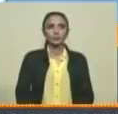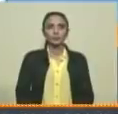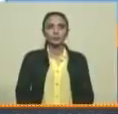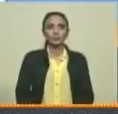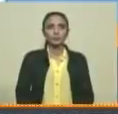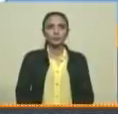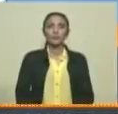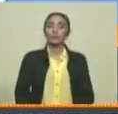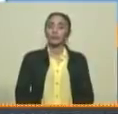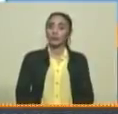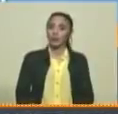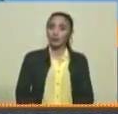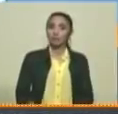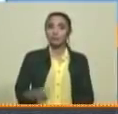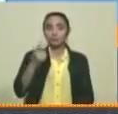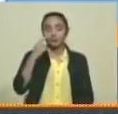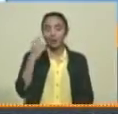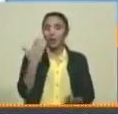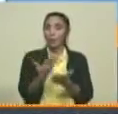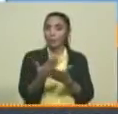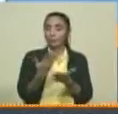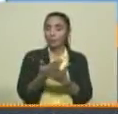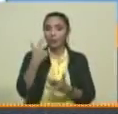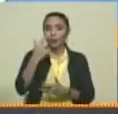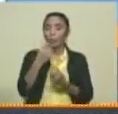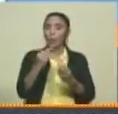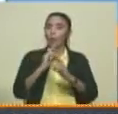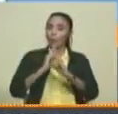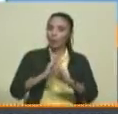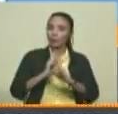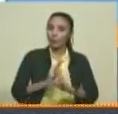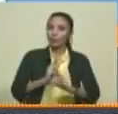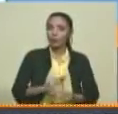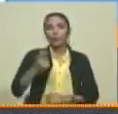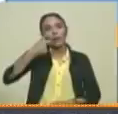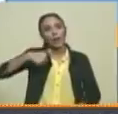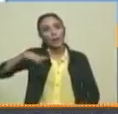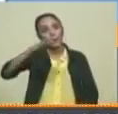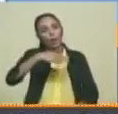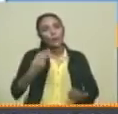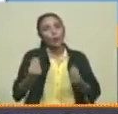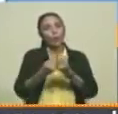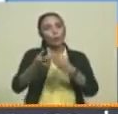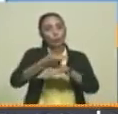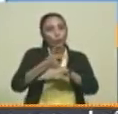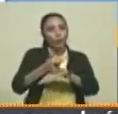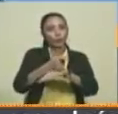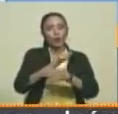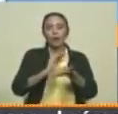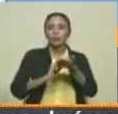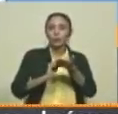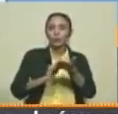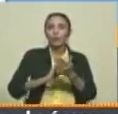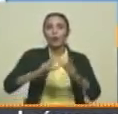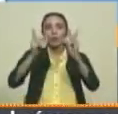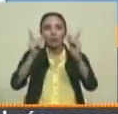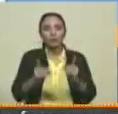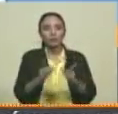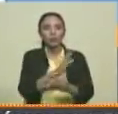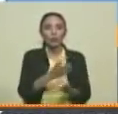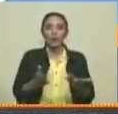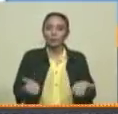Así que fíjense cómo con el autogobierno surgen respuestas, propuestas, soluciones, decisiones, gobierno